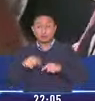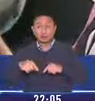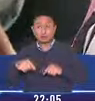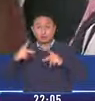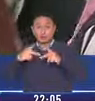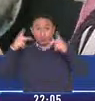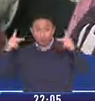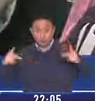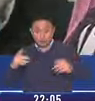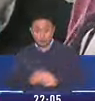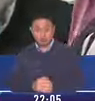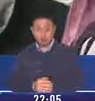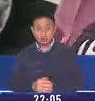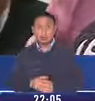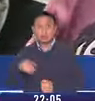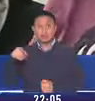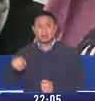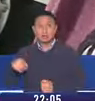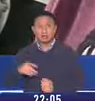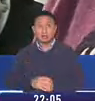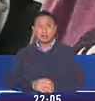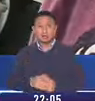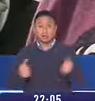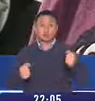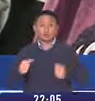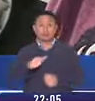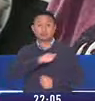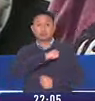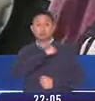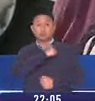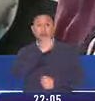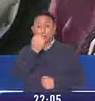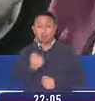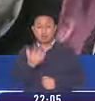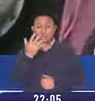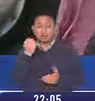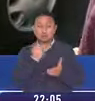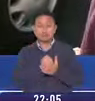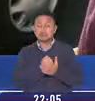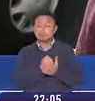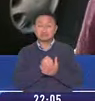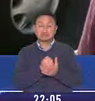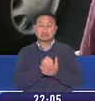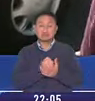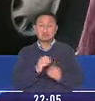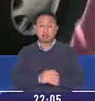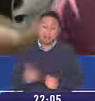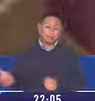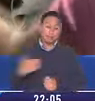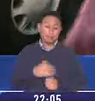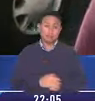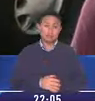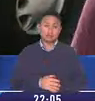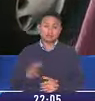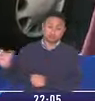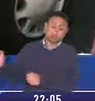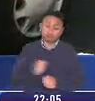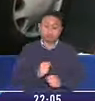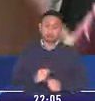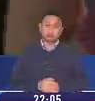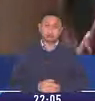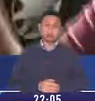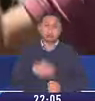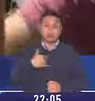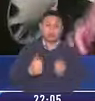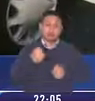puente. Recién le intentaron subir a un carro. Me dice que es un carro blanco que no tiene placas. Y le dijo, vamos, te llevo, y le cerró el carro. Y